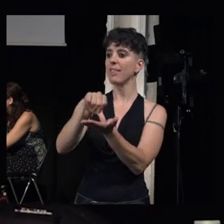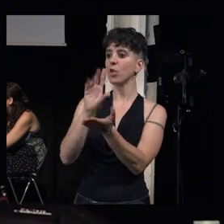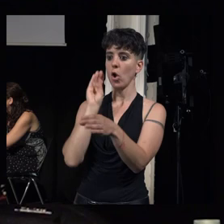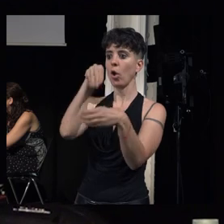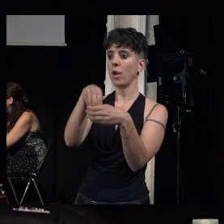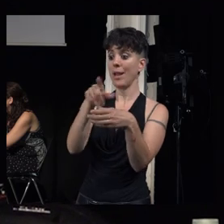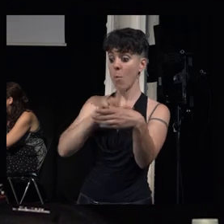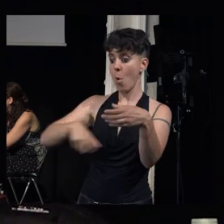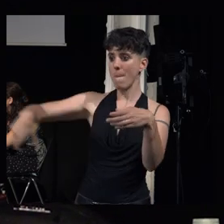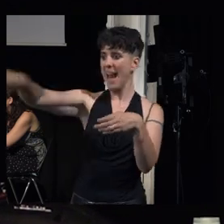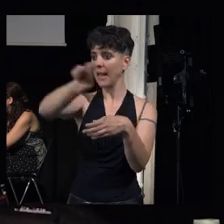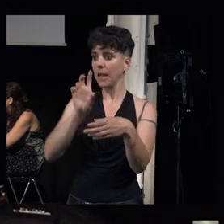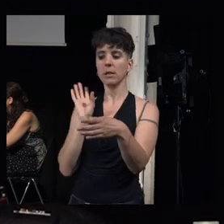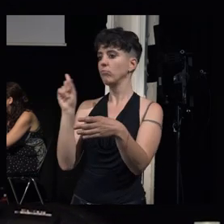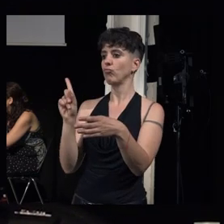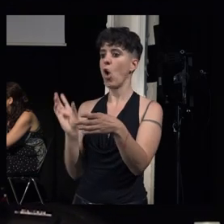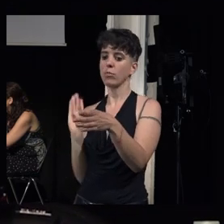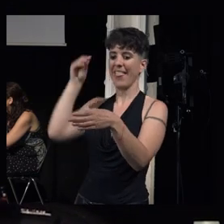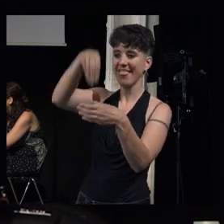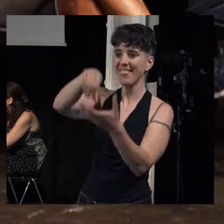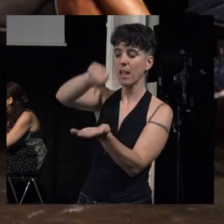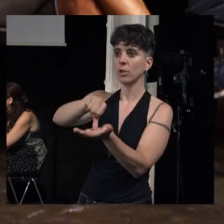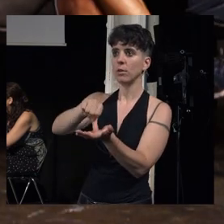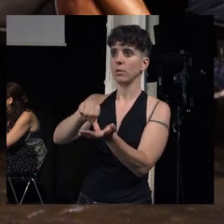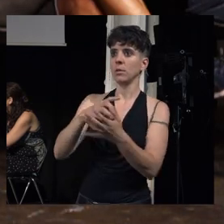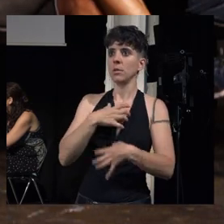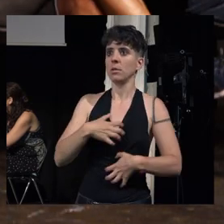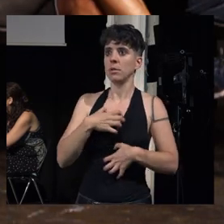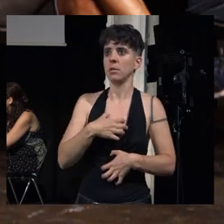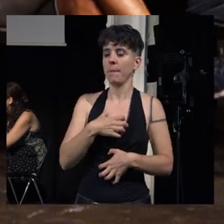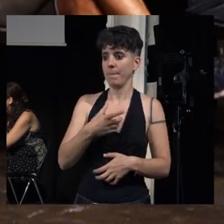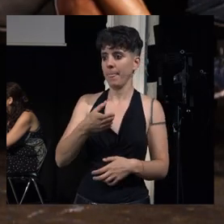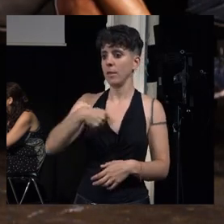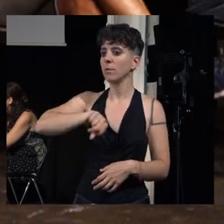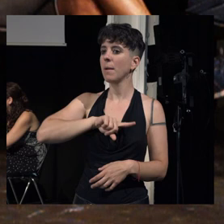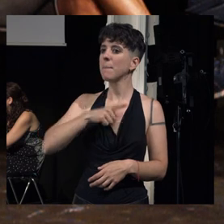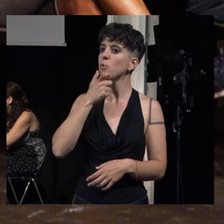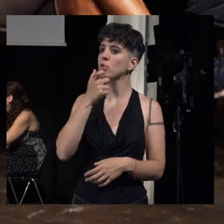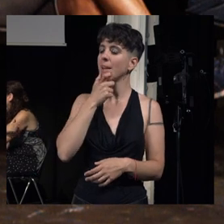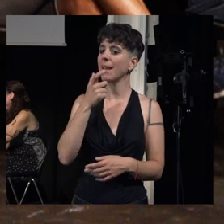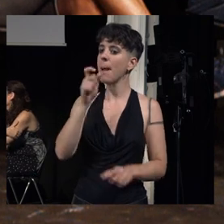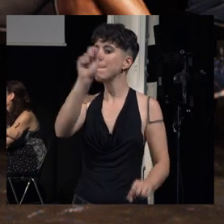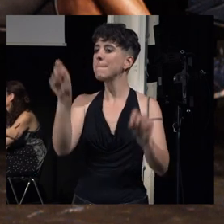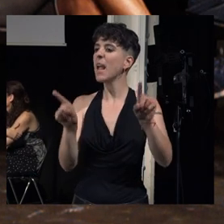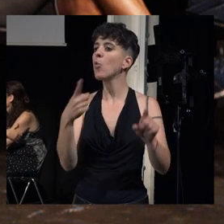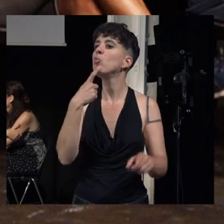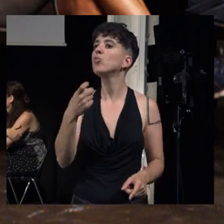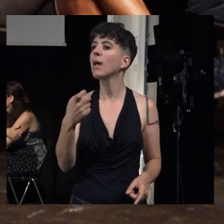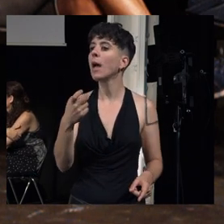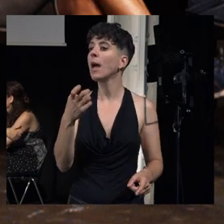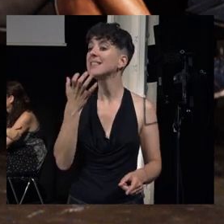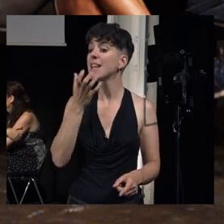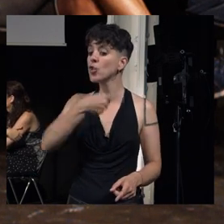margen. Yo me gustaría poner encima de la mesa esta pregunta de si nos hemos preguntado